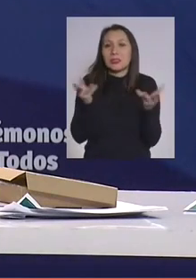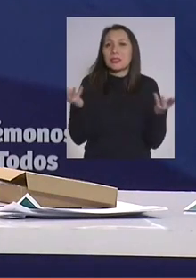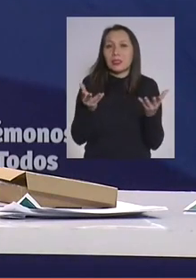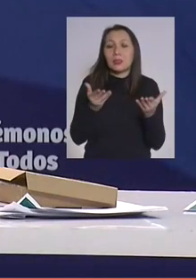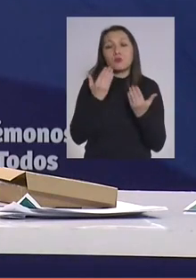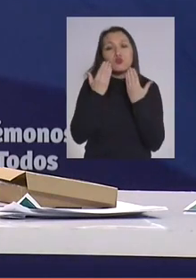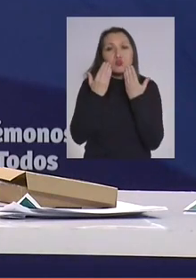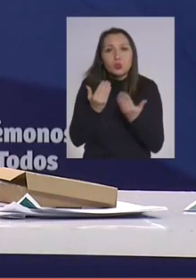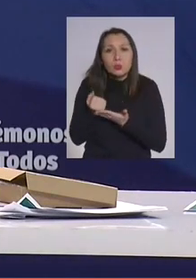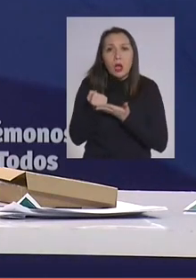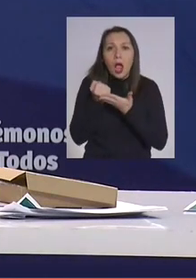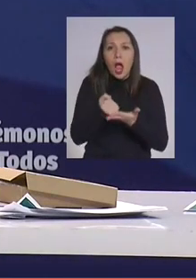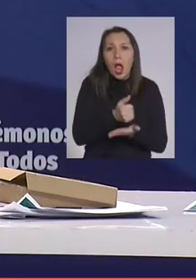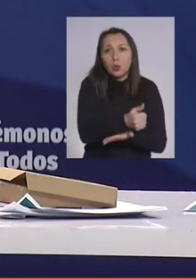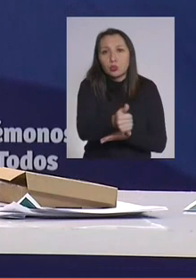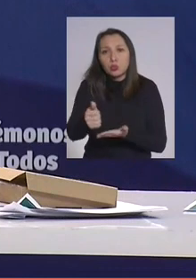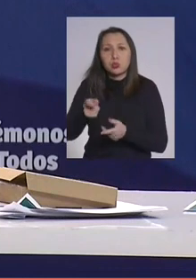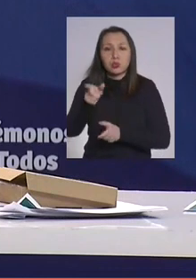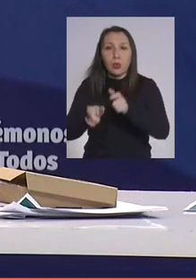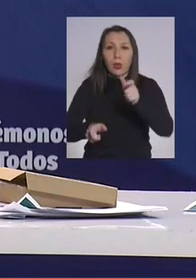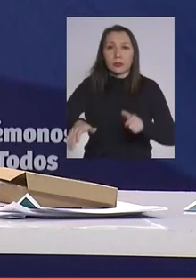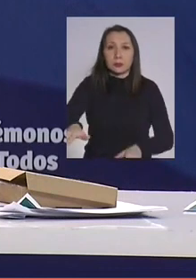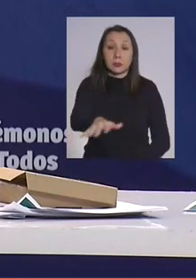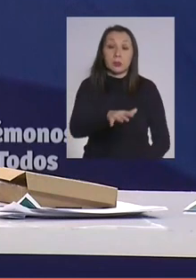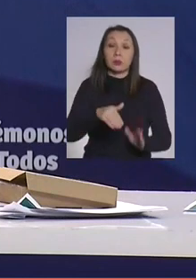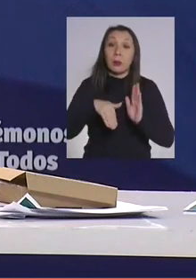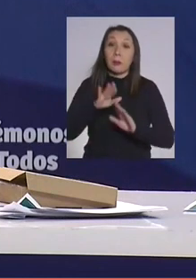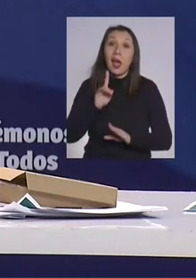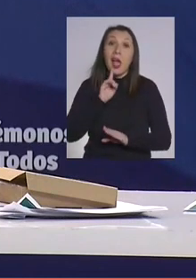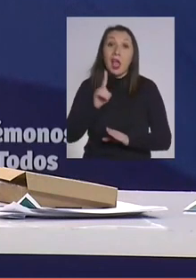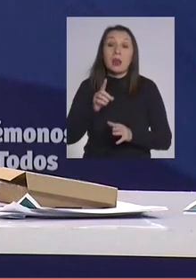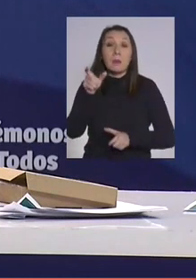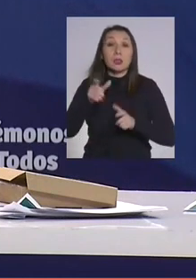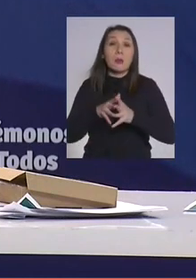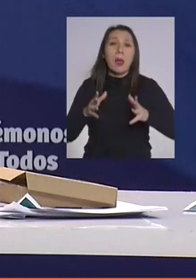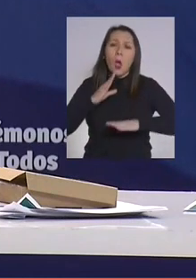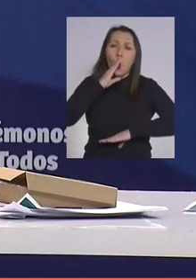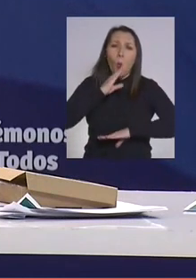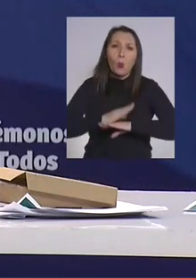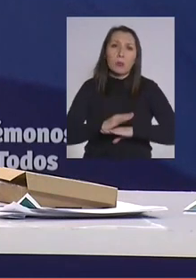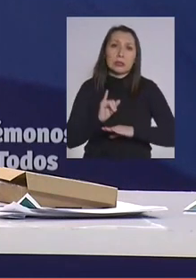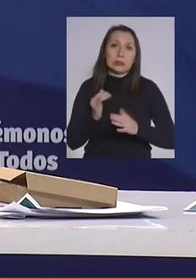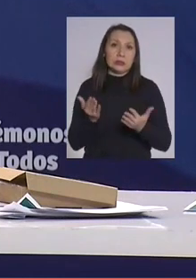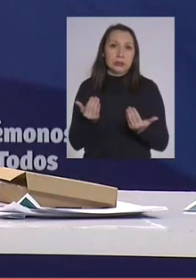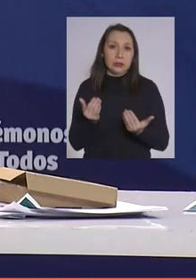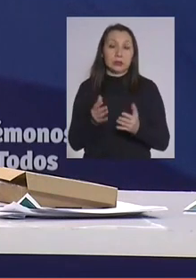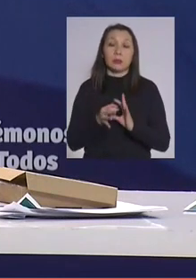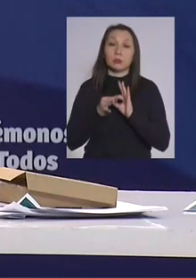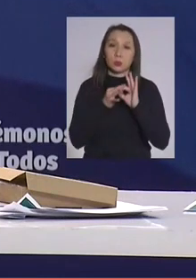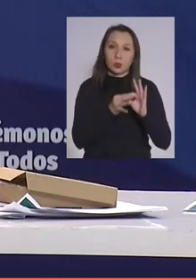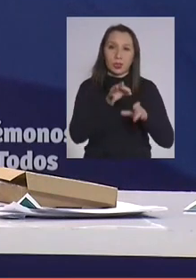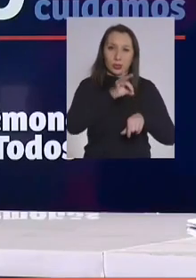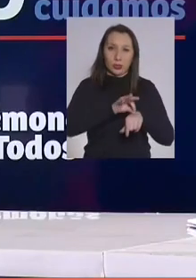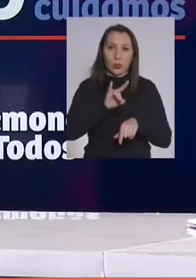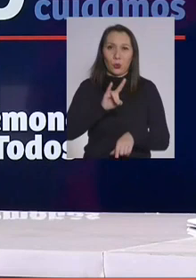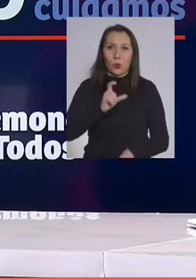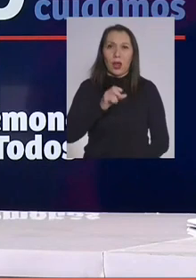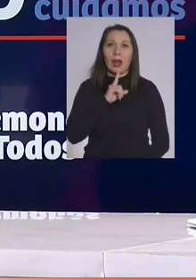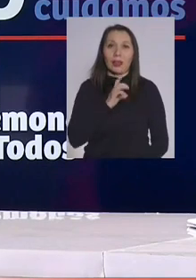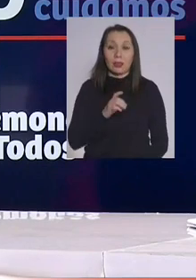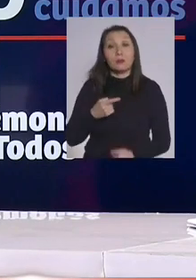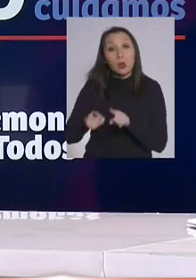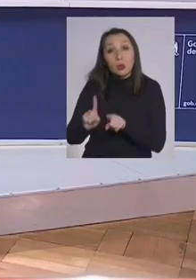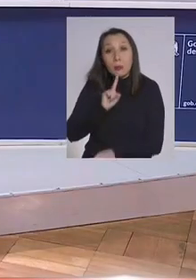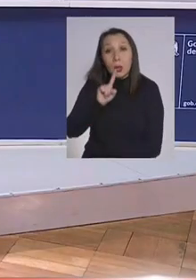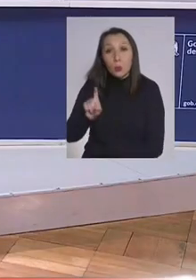va en beneficio de todos a la población sobre todo la gente más humilde y más necesitada muchas gracias autor ugarte siguiente